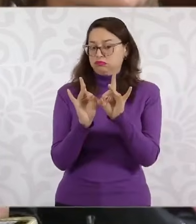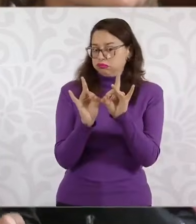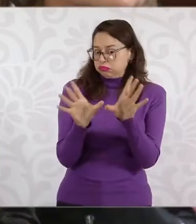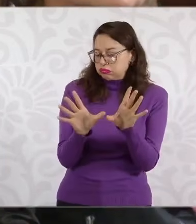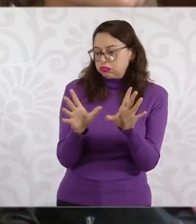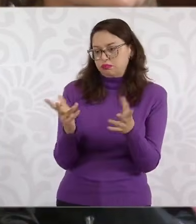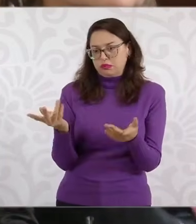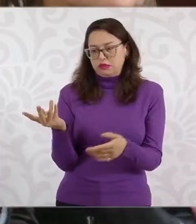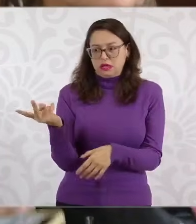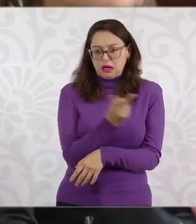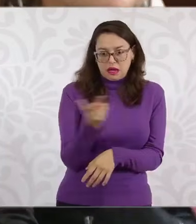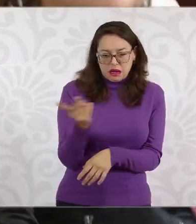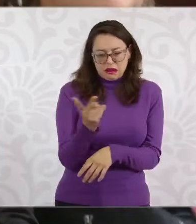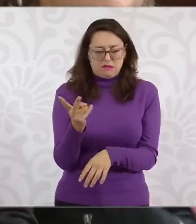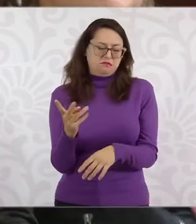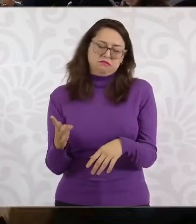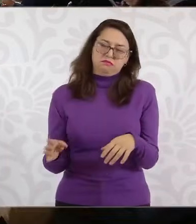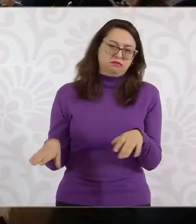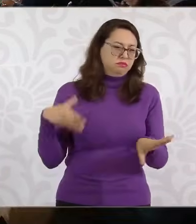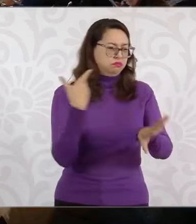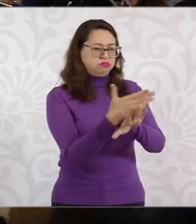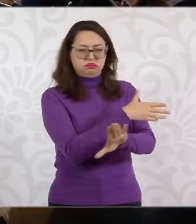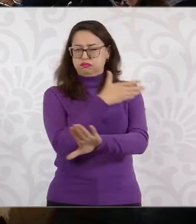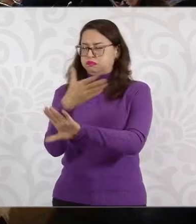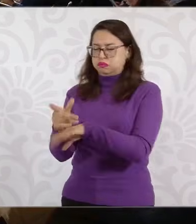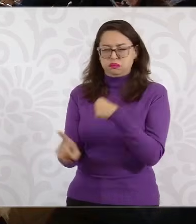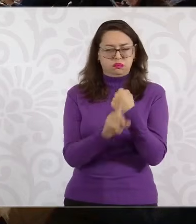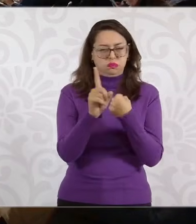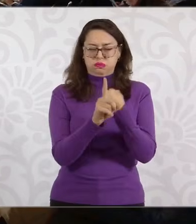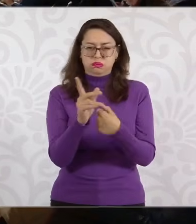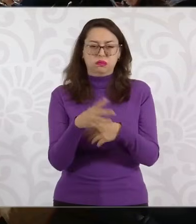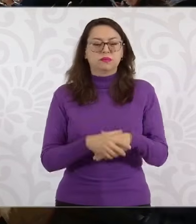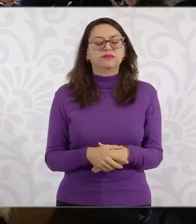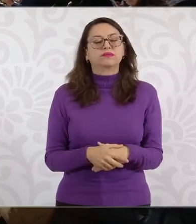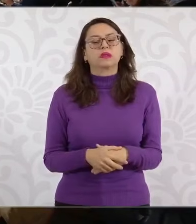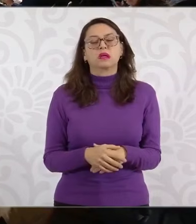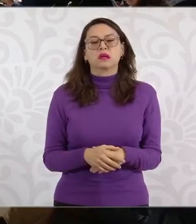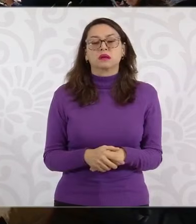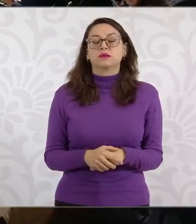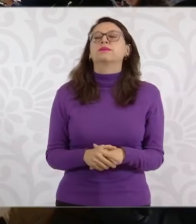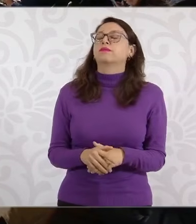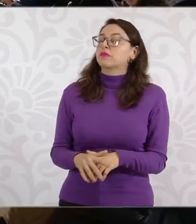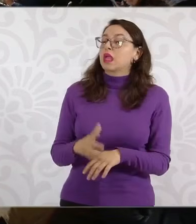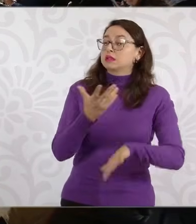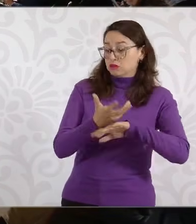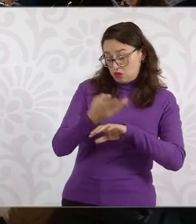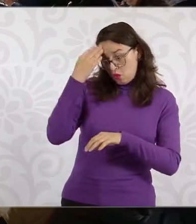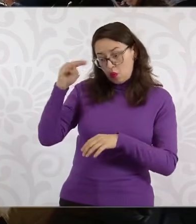ambos países para no continuar la escalada? Es público que ellos tienen conversaciones, Estados Unidos y